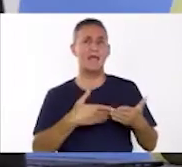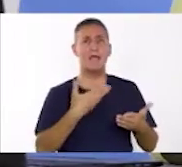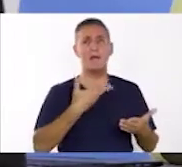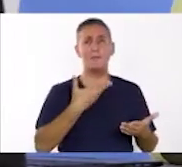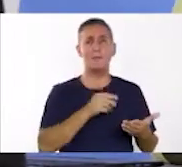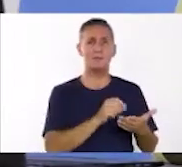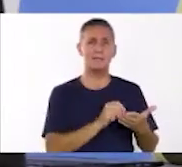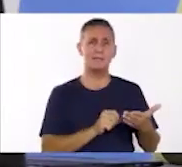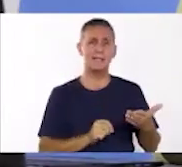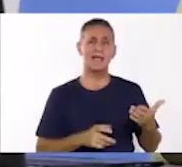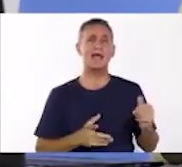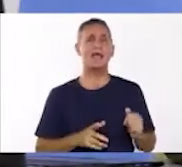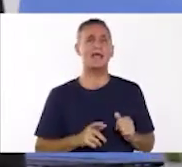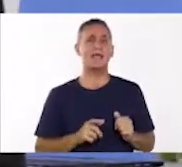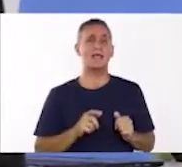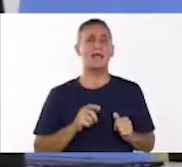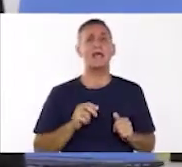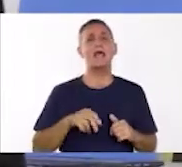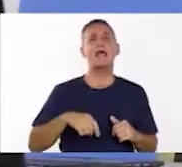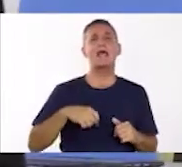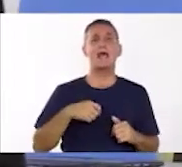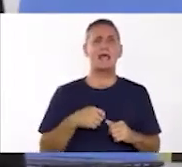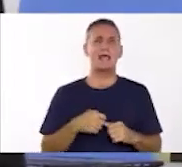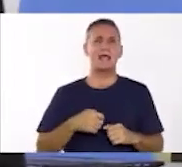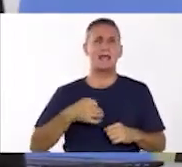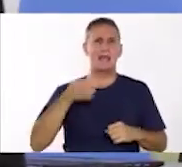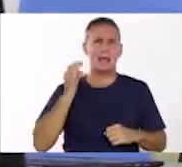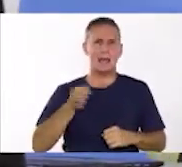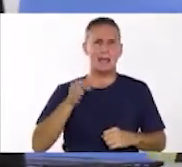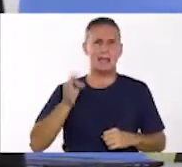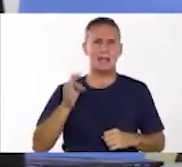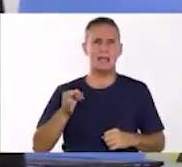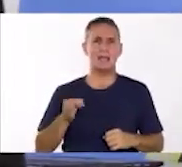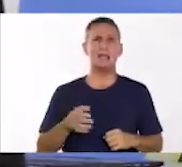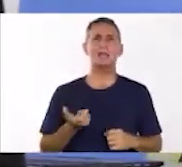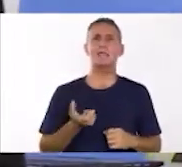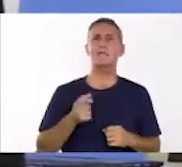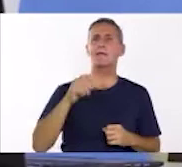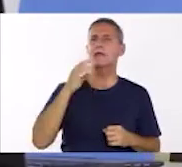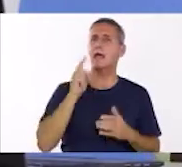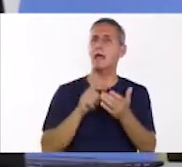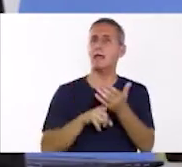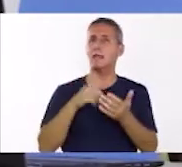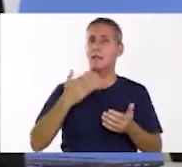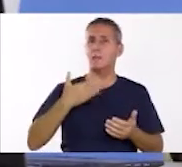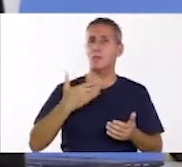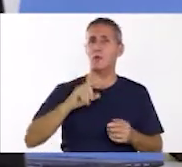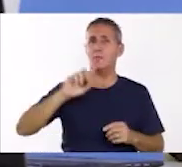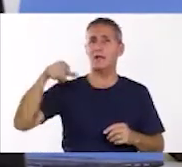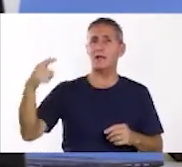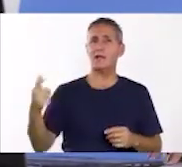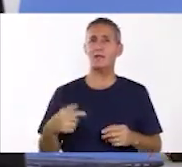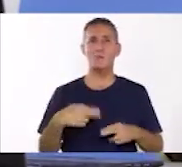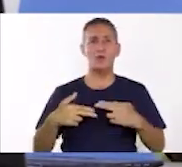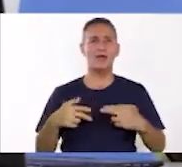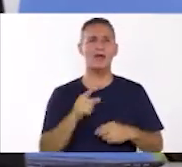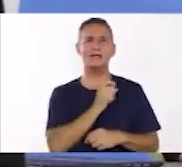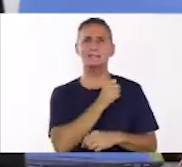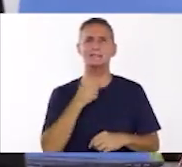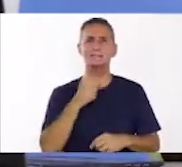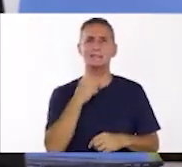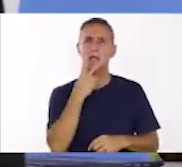el legítimo creador de poesía para ser cantada. Y esto es lo que vamos nosotros